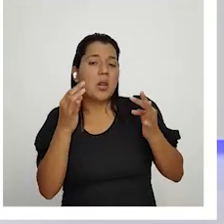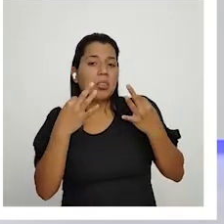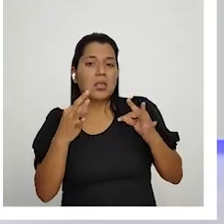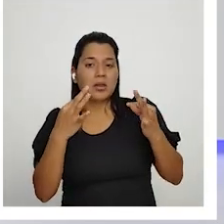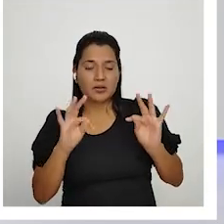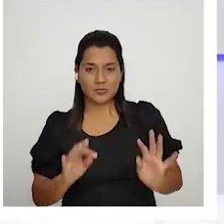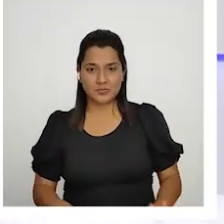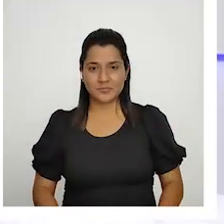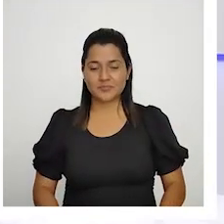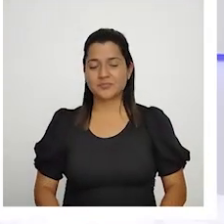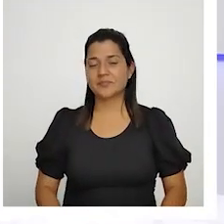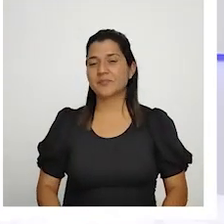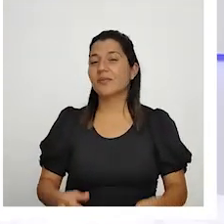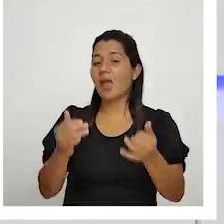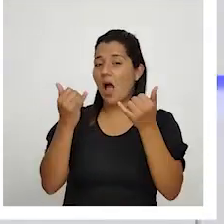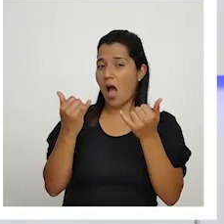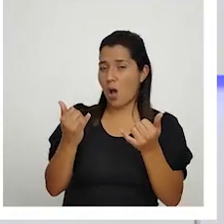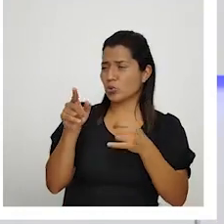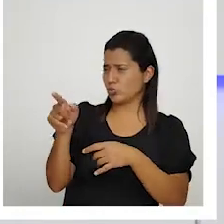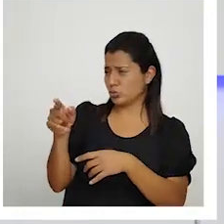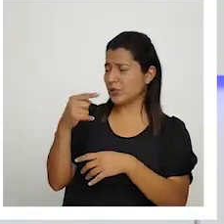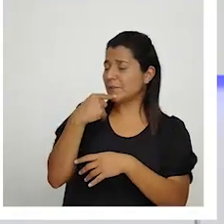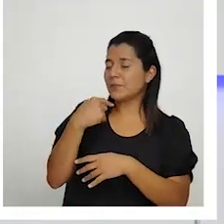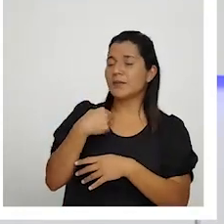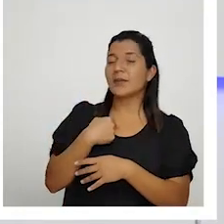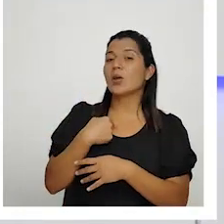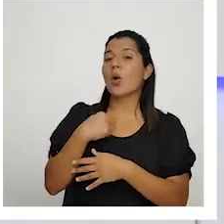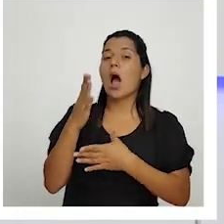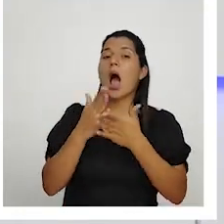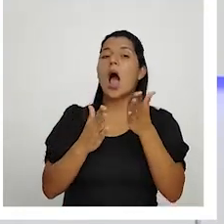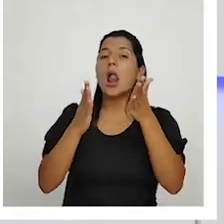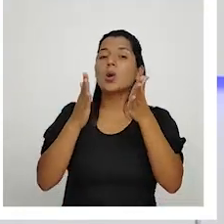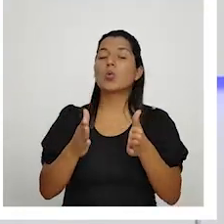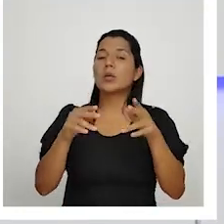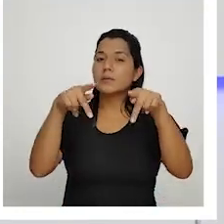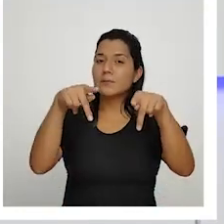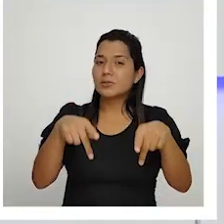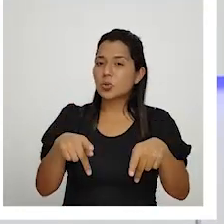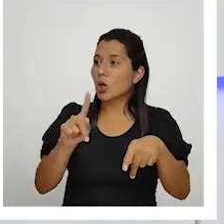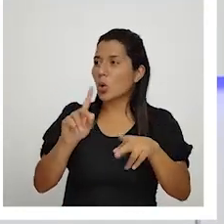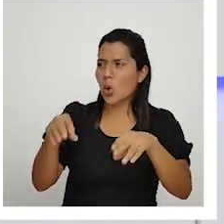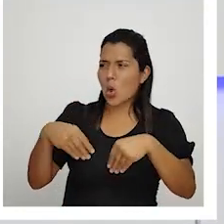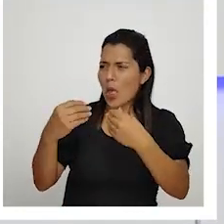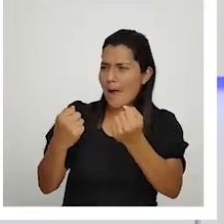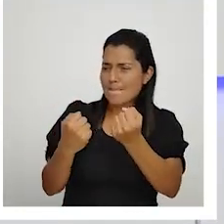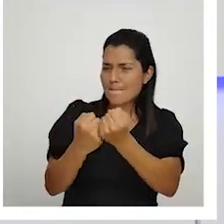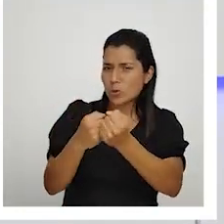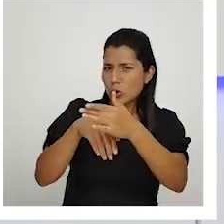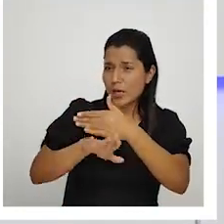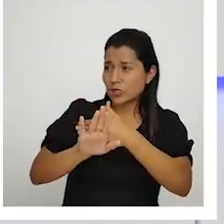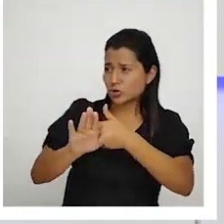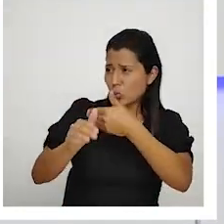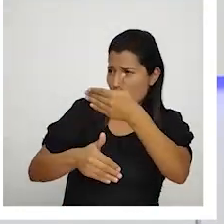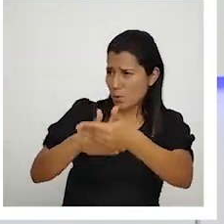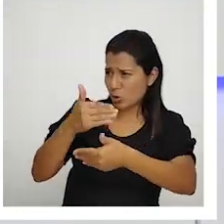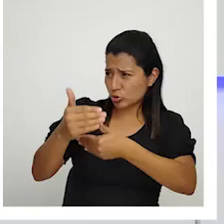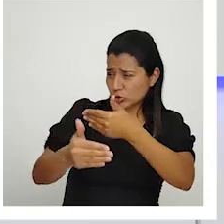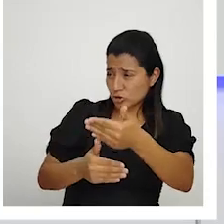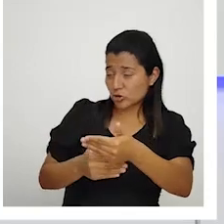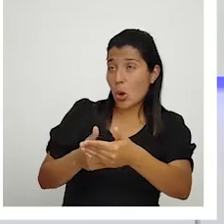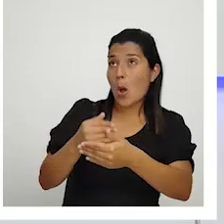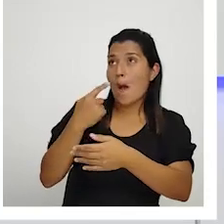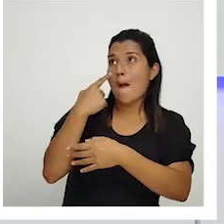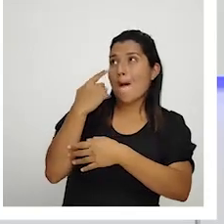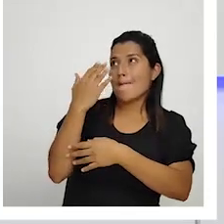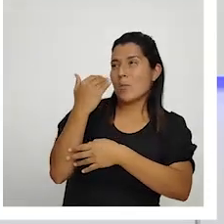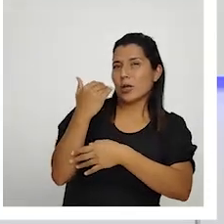intentamos. Ahora, vos mencionas que hay personas que tal vez no te apoyan en este proceso por la línea, porque